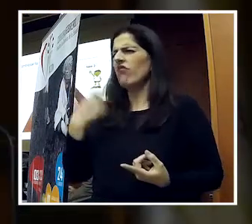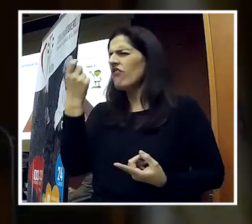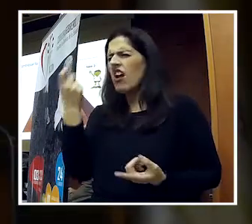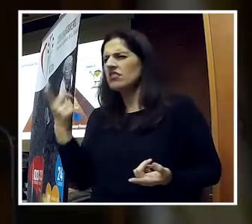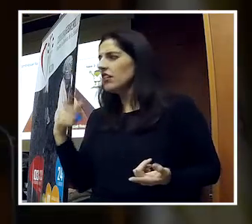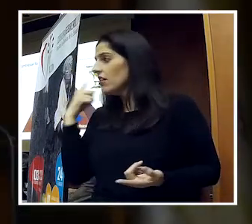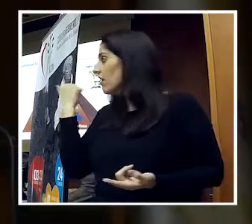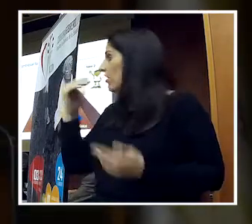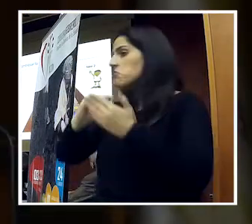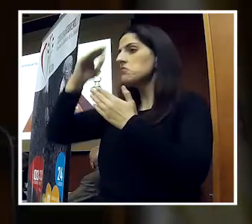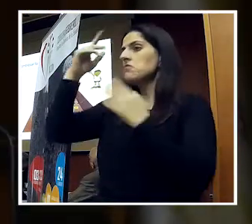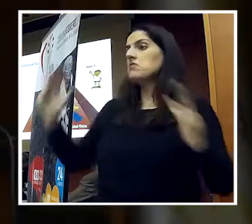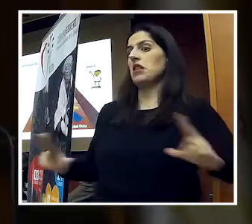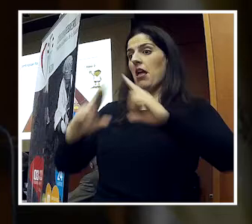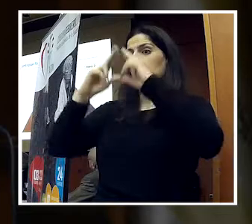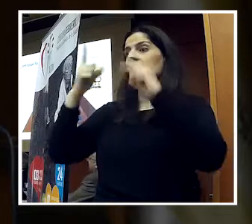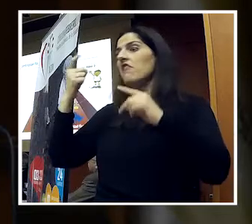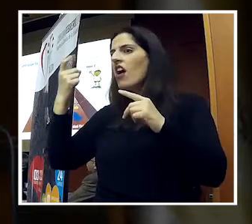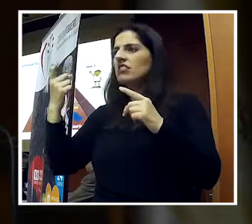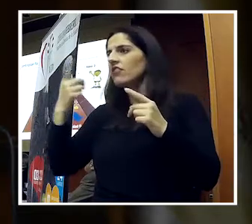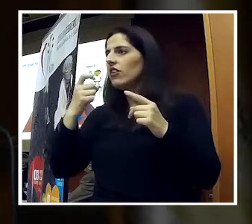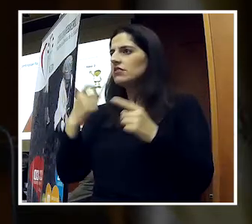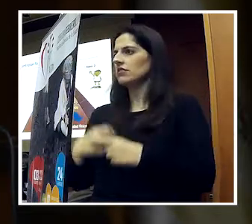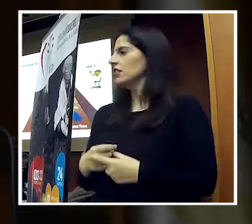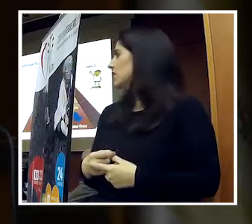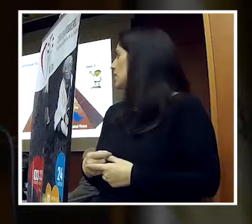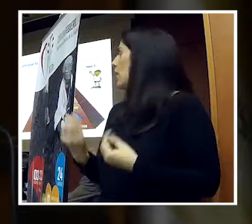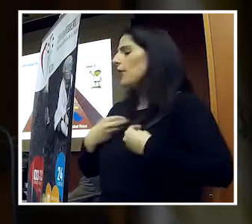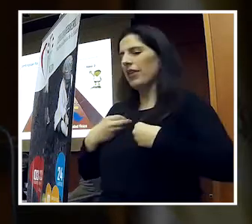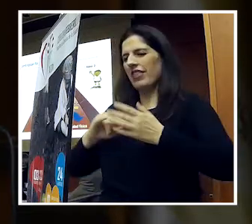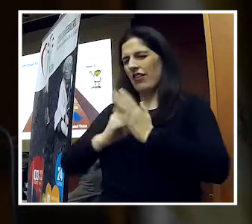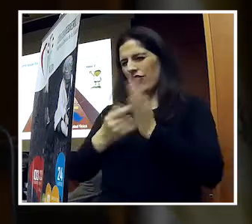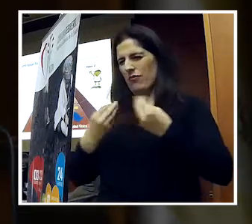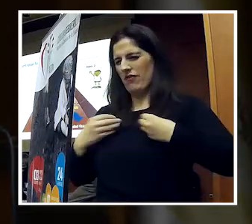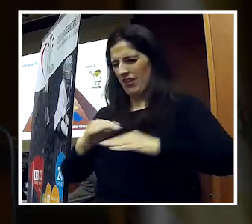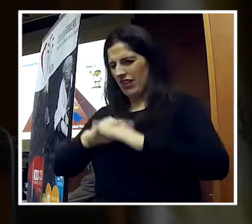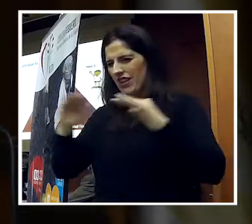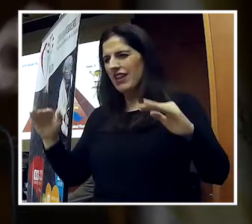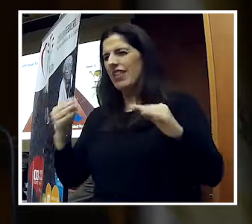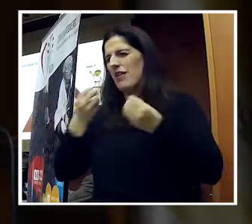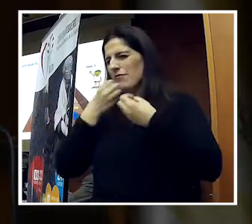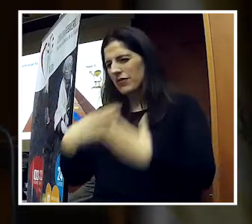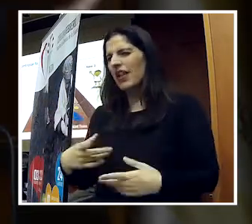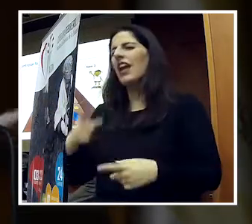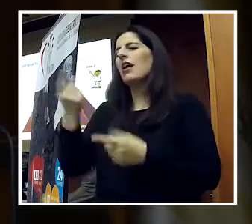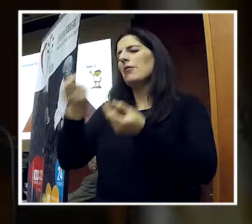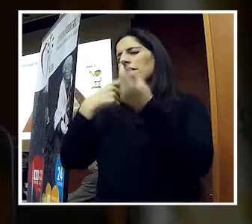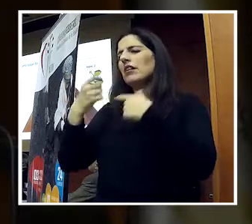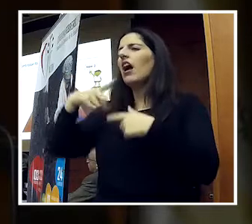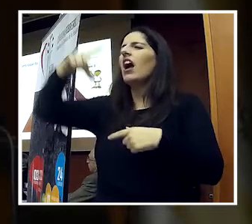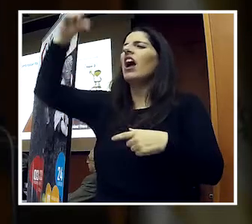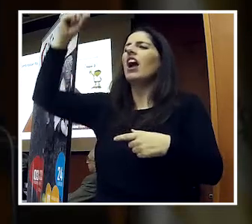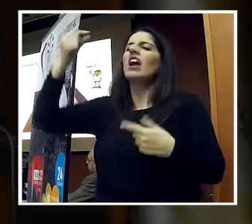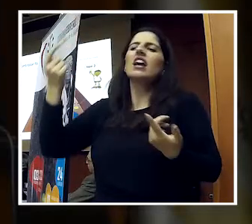pirámide. En la pirámide, modificación del estilo de vida, por activa y por pasiva, el uso de fármacos. Y aquí en el pico nos queda